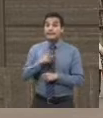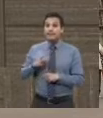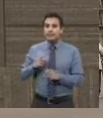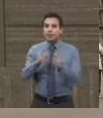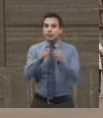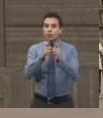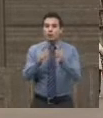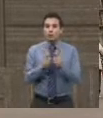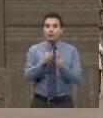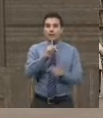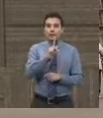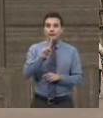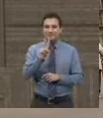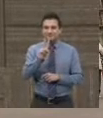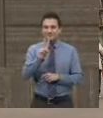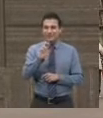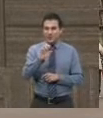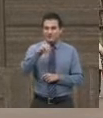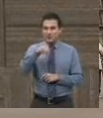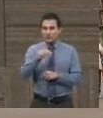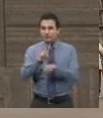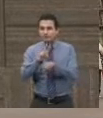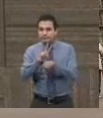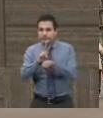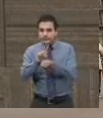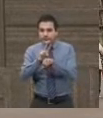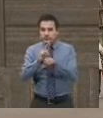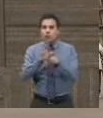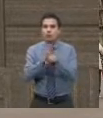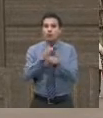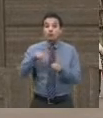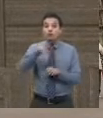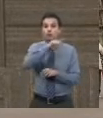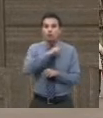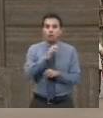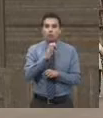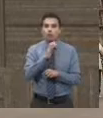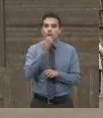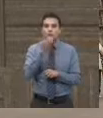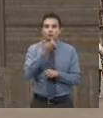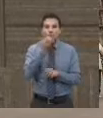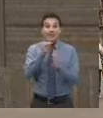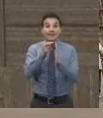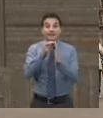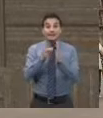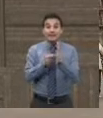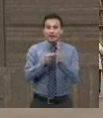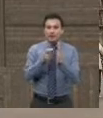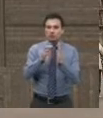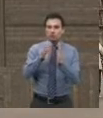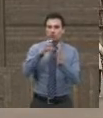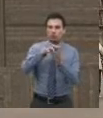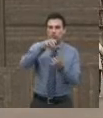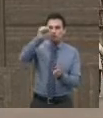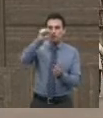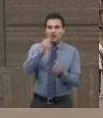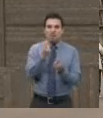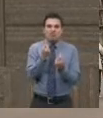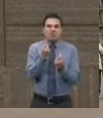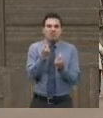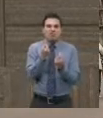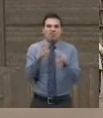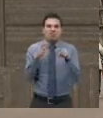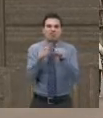al Partido Verde Ecologista de México por la violación sistemática a los principios constitucionales